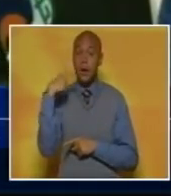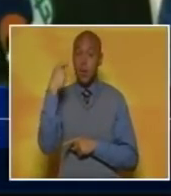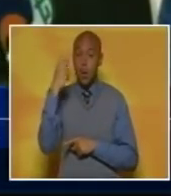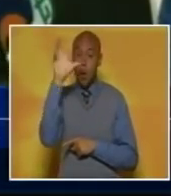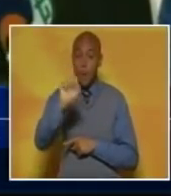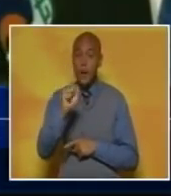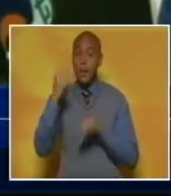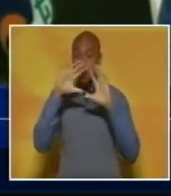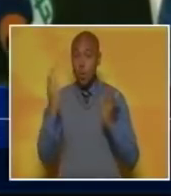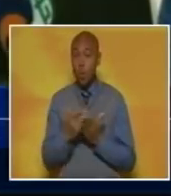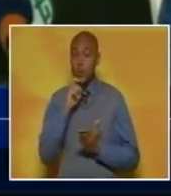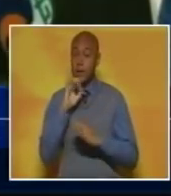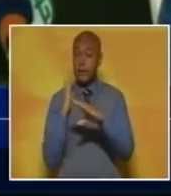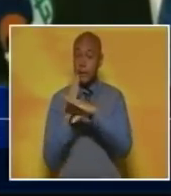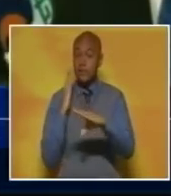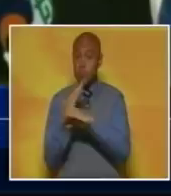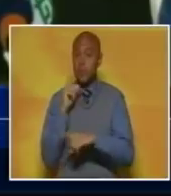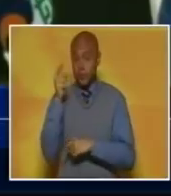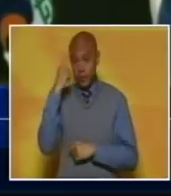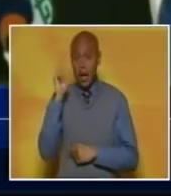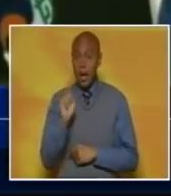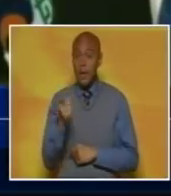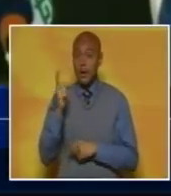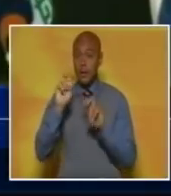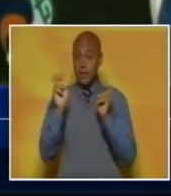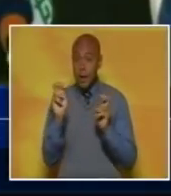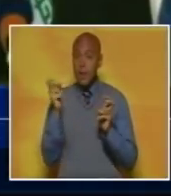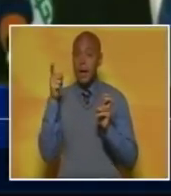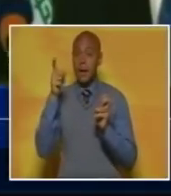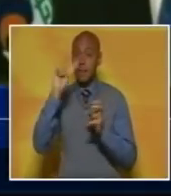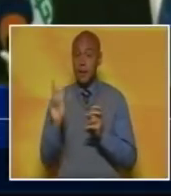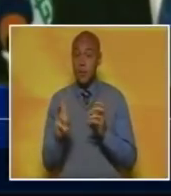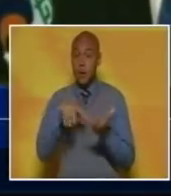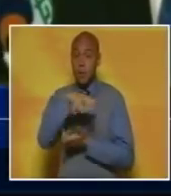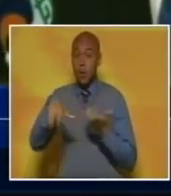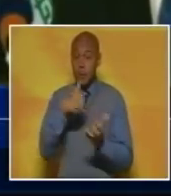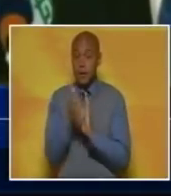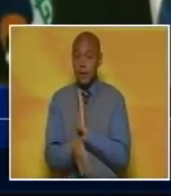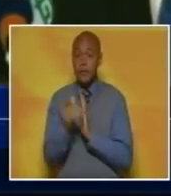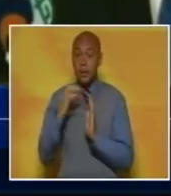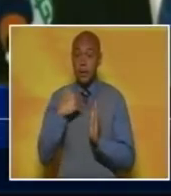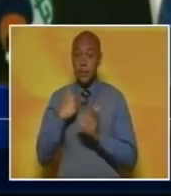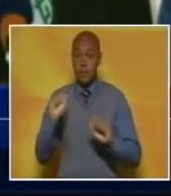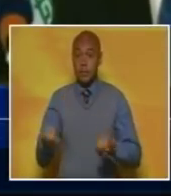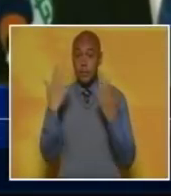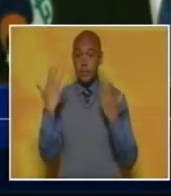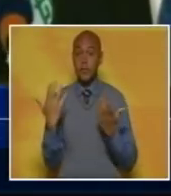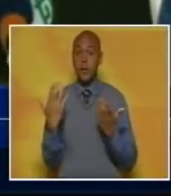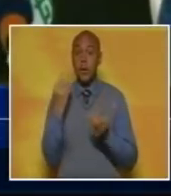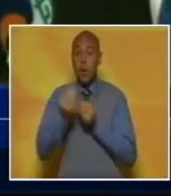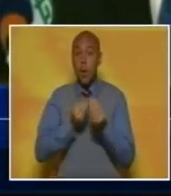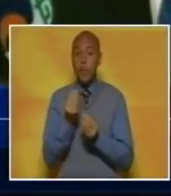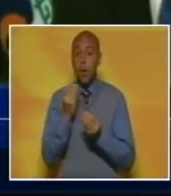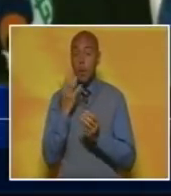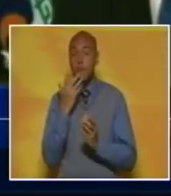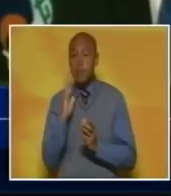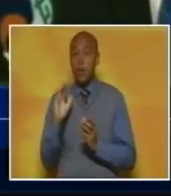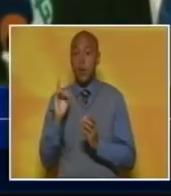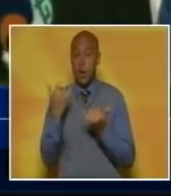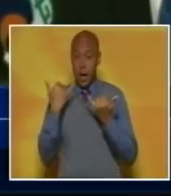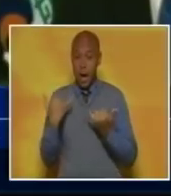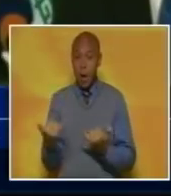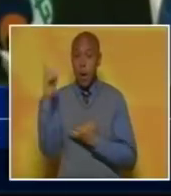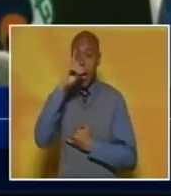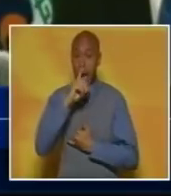transacciones en el mundo. Los grandes temas de Venezuela, de la sociedad venezolana, son cómo reactivar su economía, cómo avanzar este